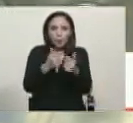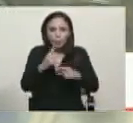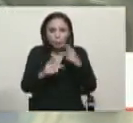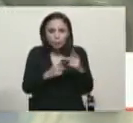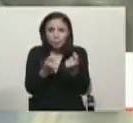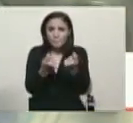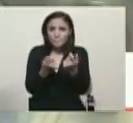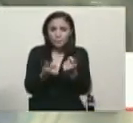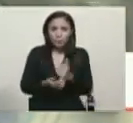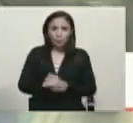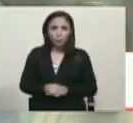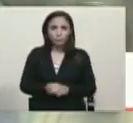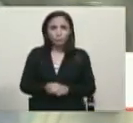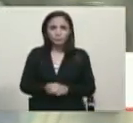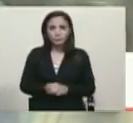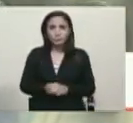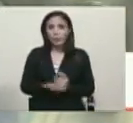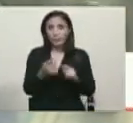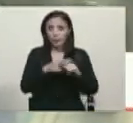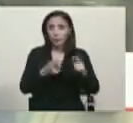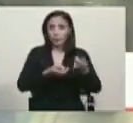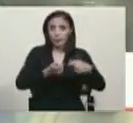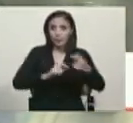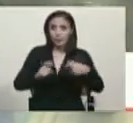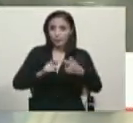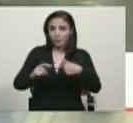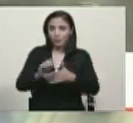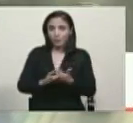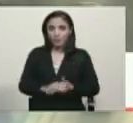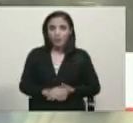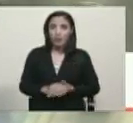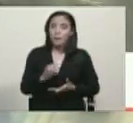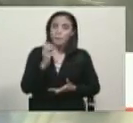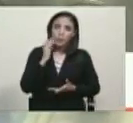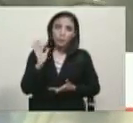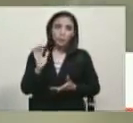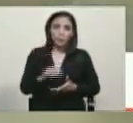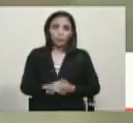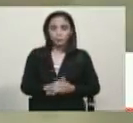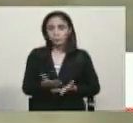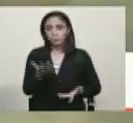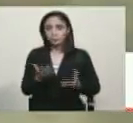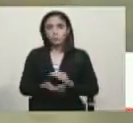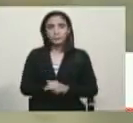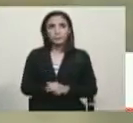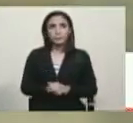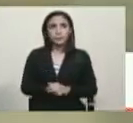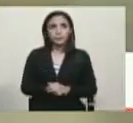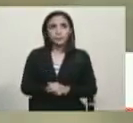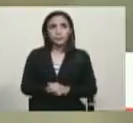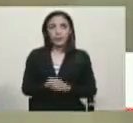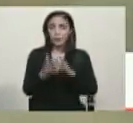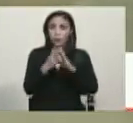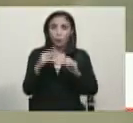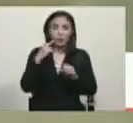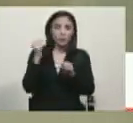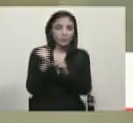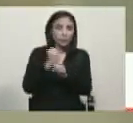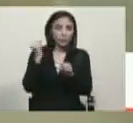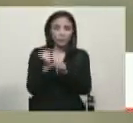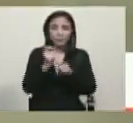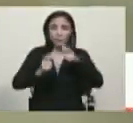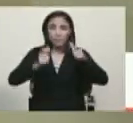era un producto para poderlo sacar a exportación y así declarar la empresa en quiebra. Correcto. La fuerza laboral, los